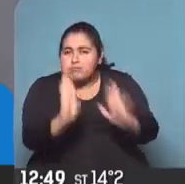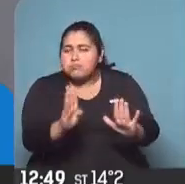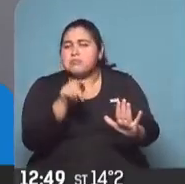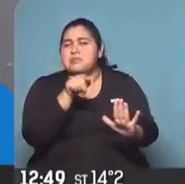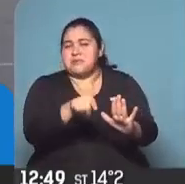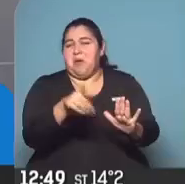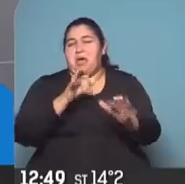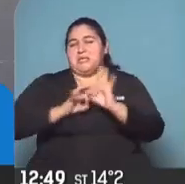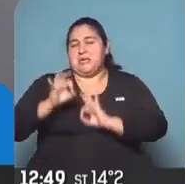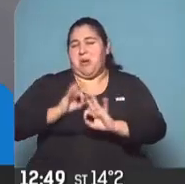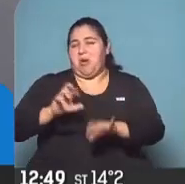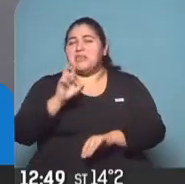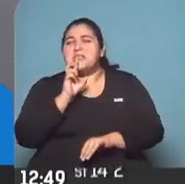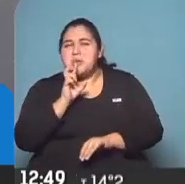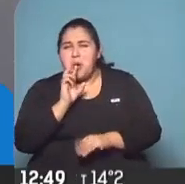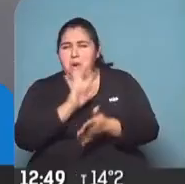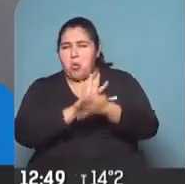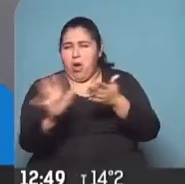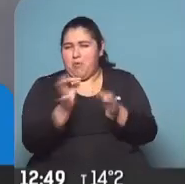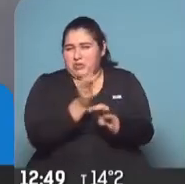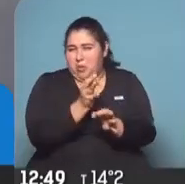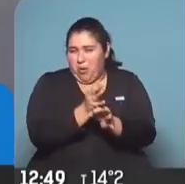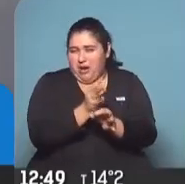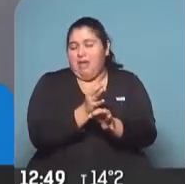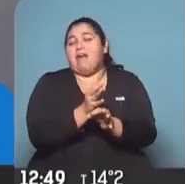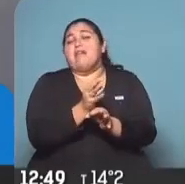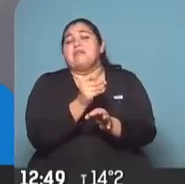19 jóvenes